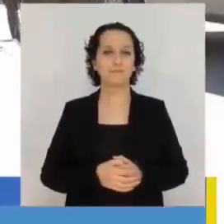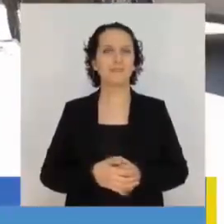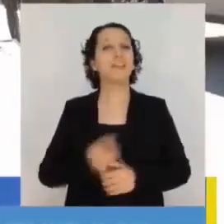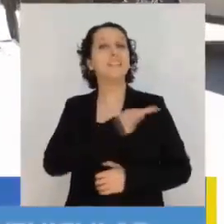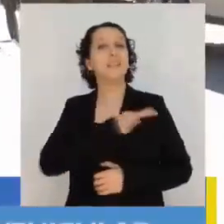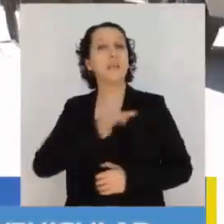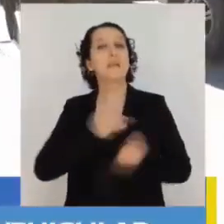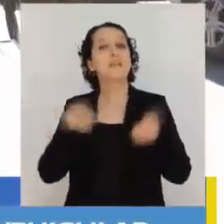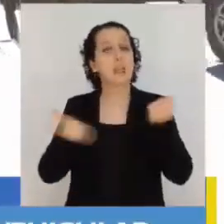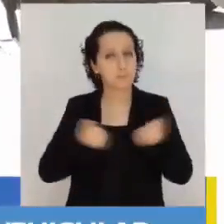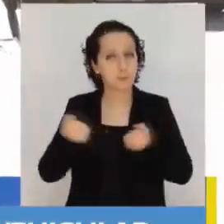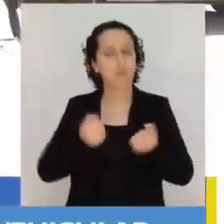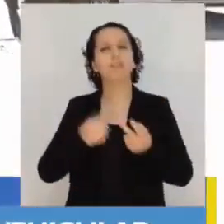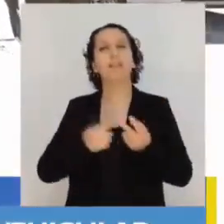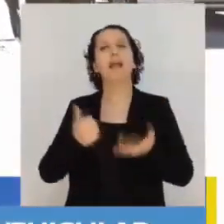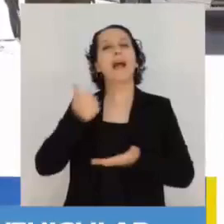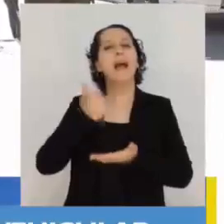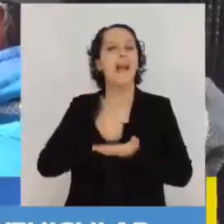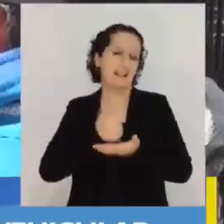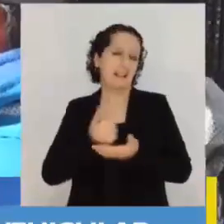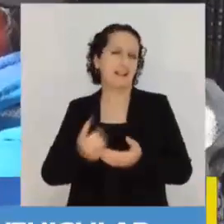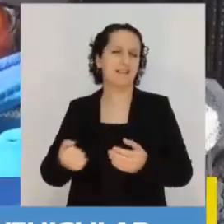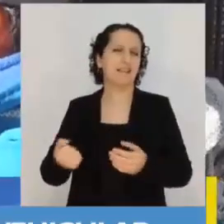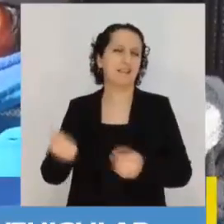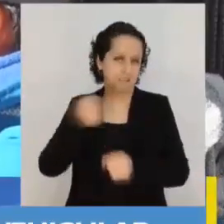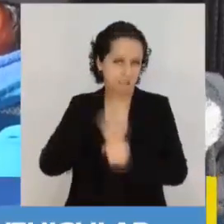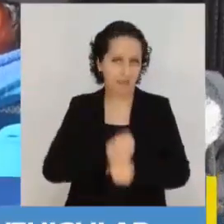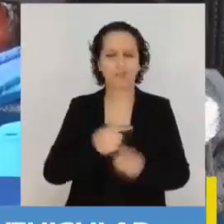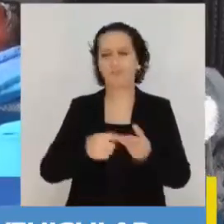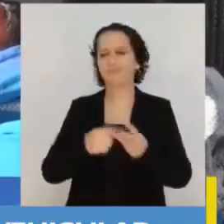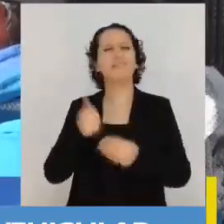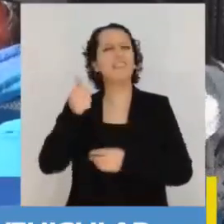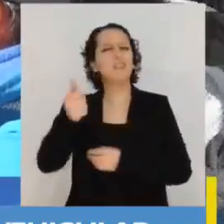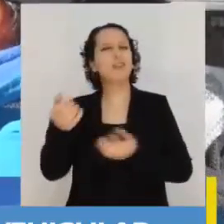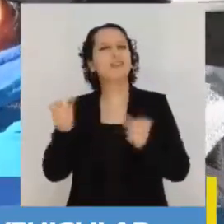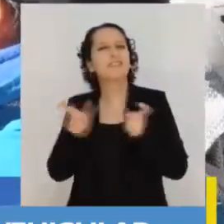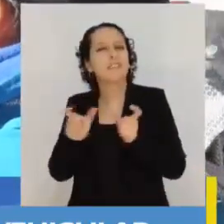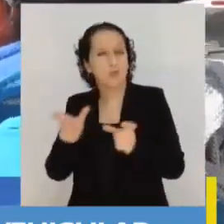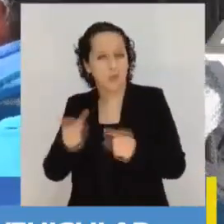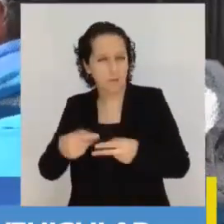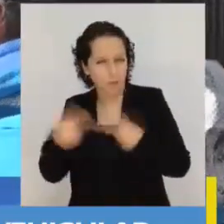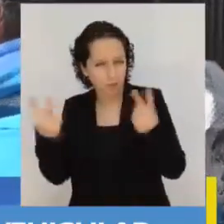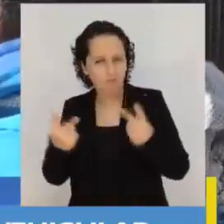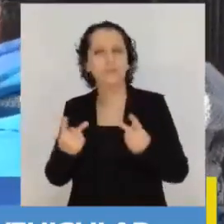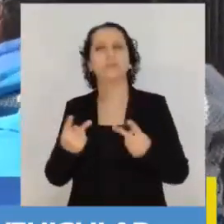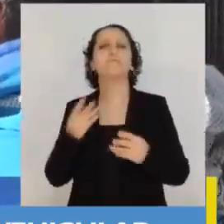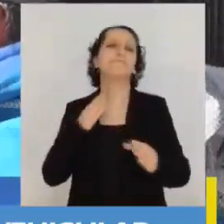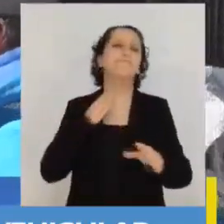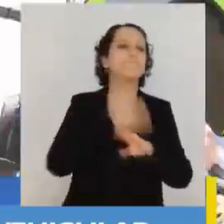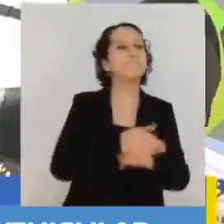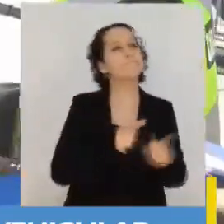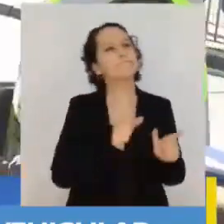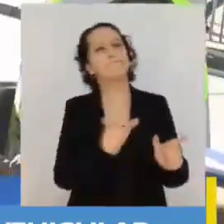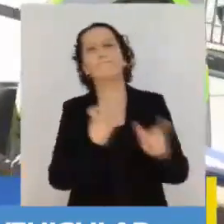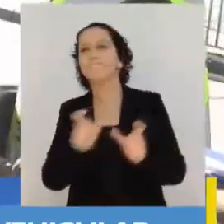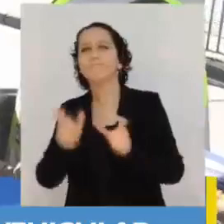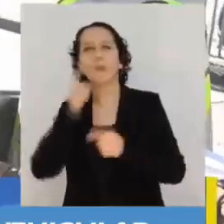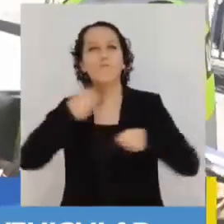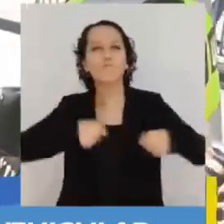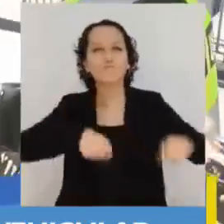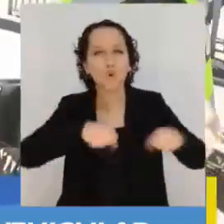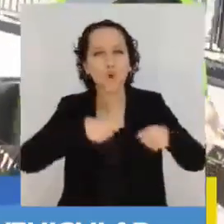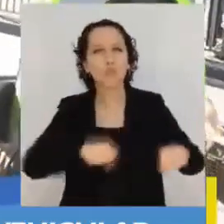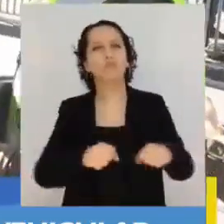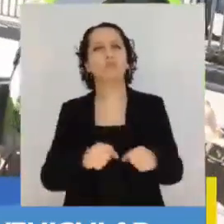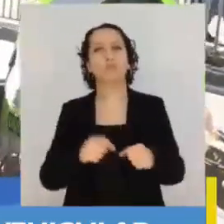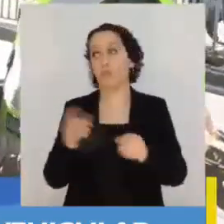El Seremi de Transportes, el alcalde subrogante y la directora de Seguridad Pública encabezaron una nueva jornada de fiscalización de motos